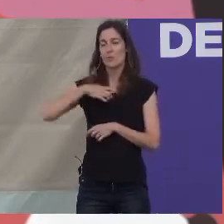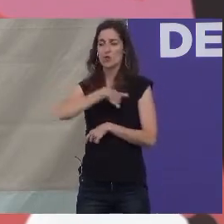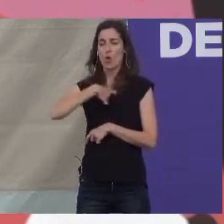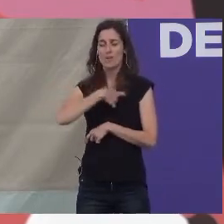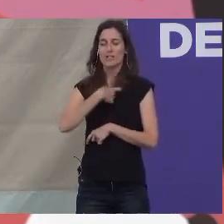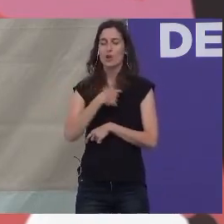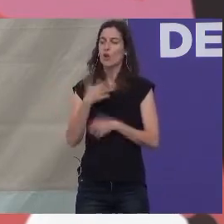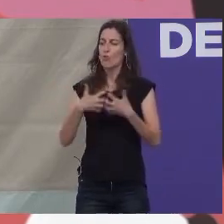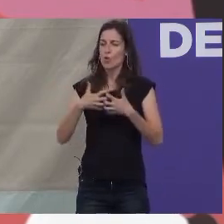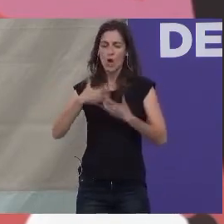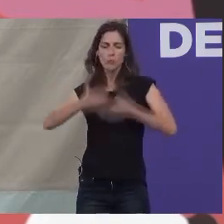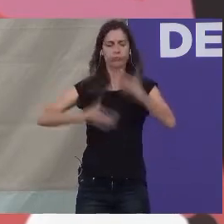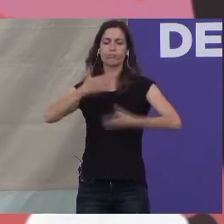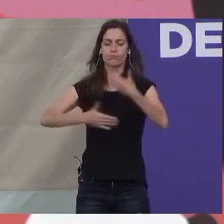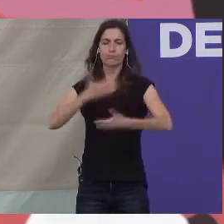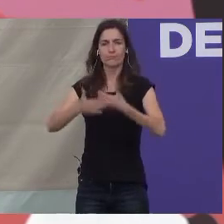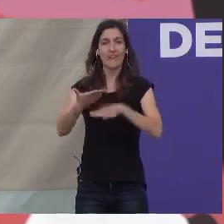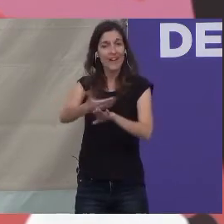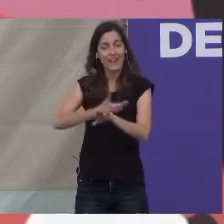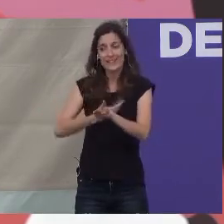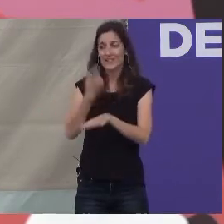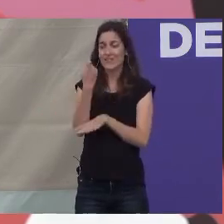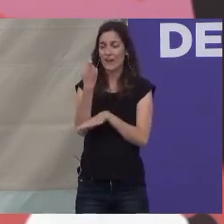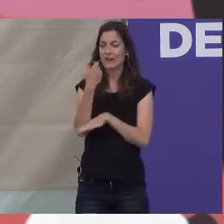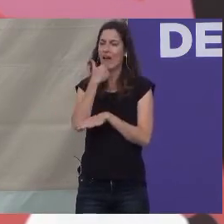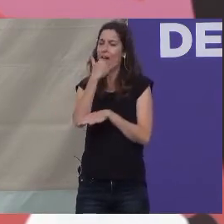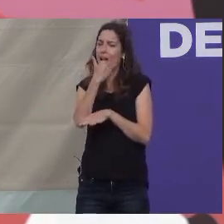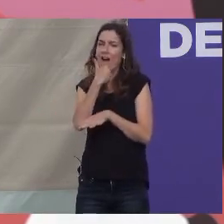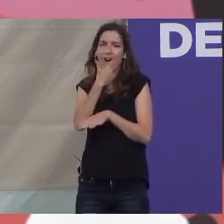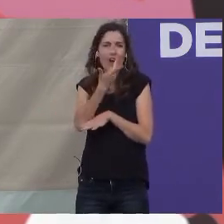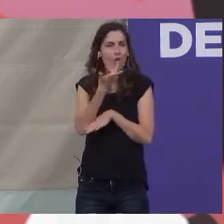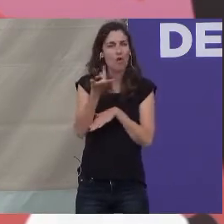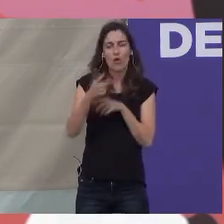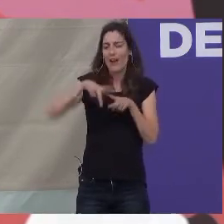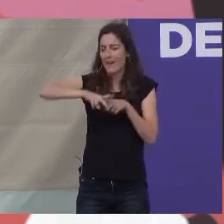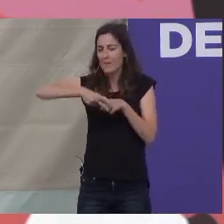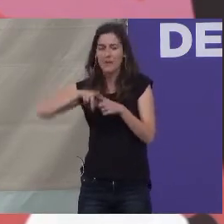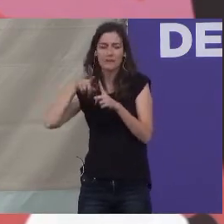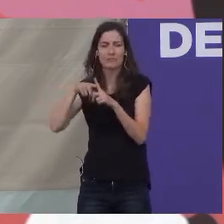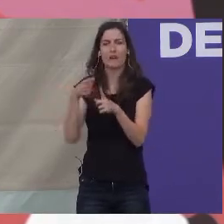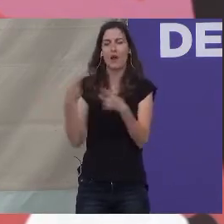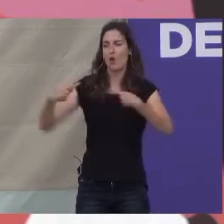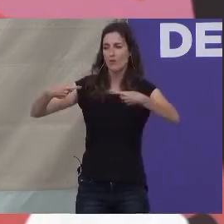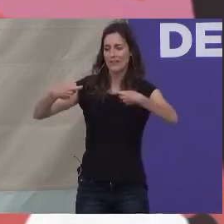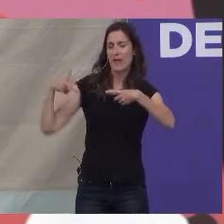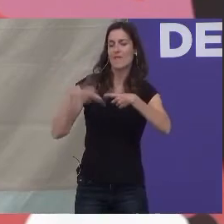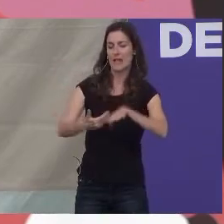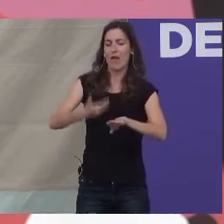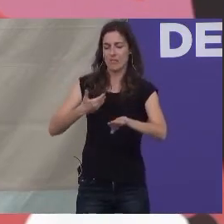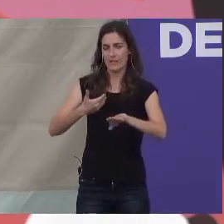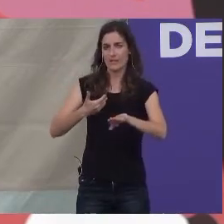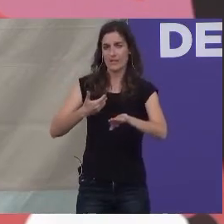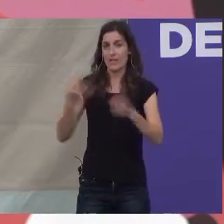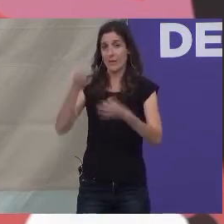ágil, debe haber antes un mecanismo que evite esa conflictividad. Además, tenemos que tener en cuenta que estamos